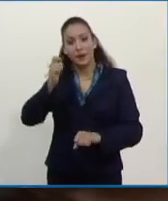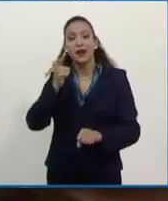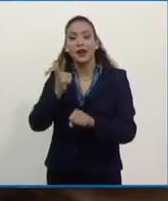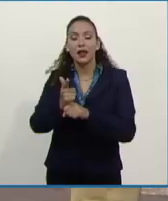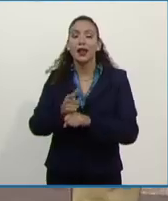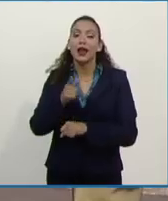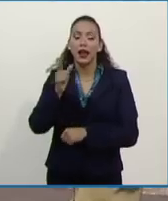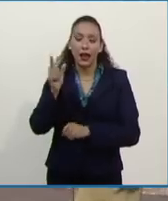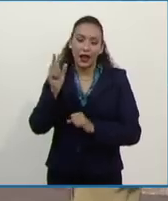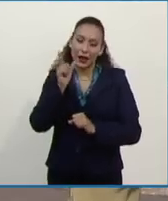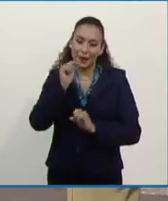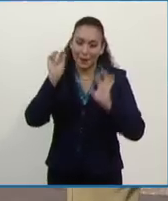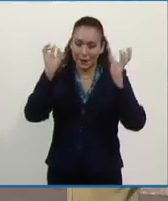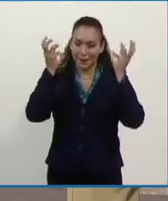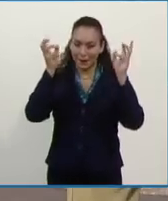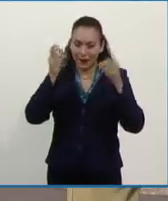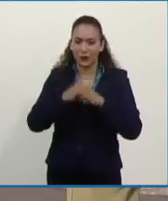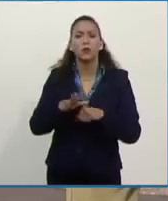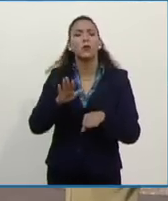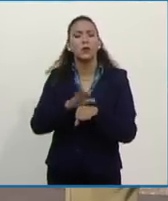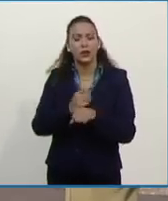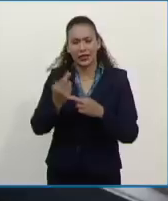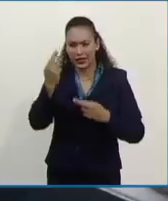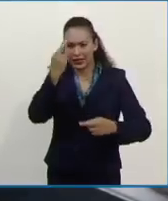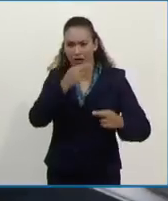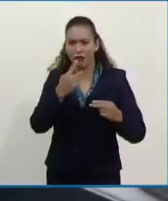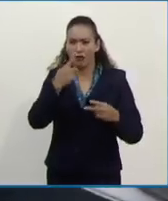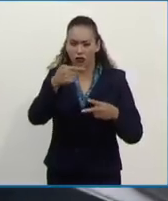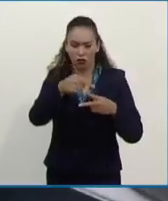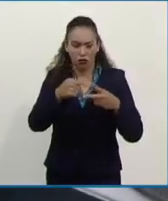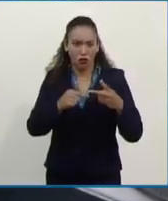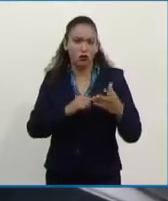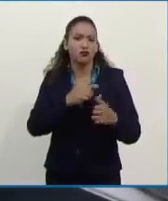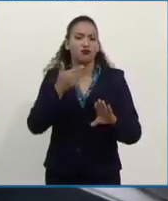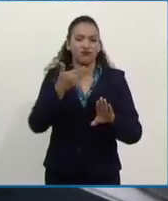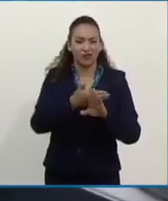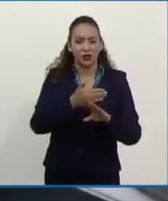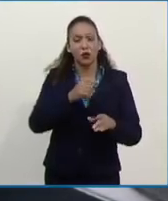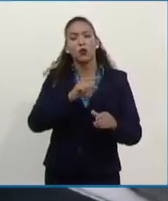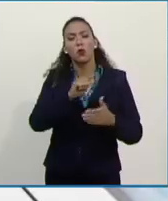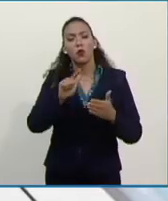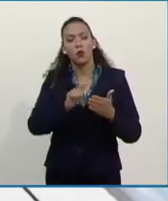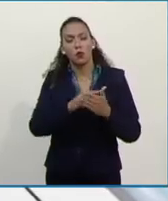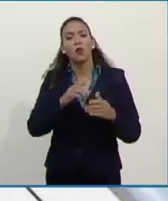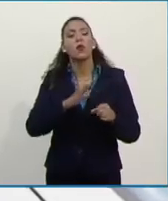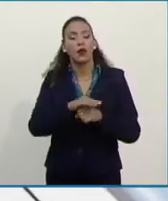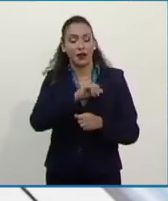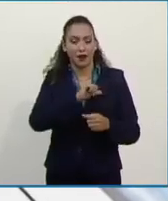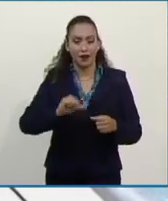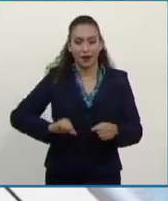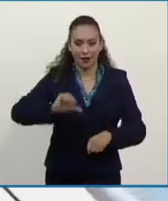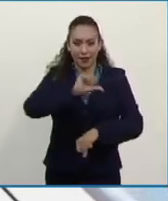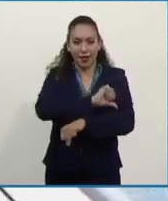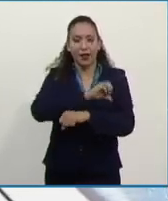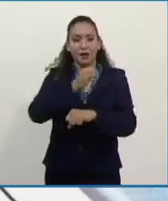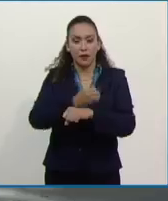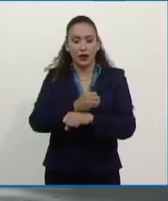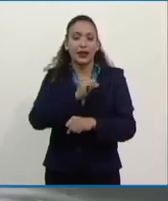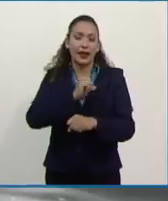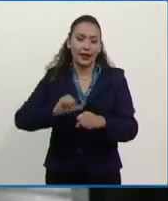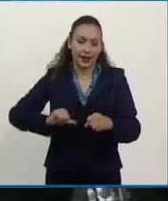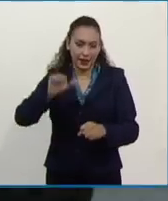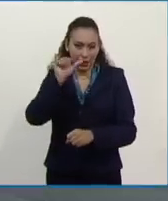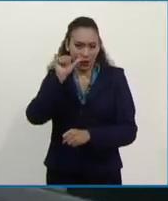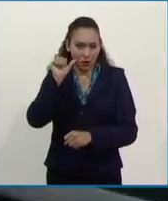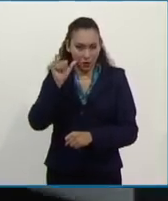México. Esto al resolver dos controversias constitucionales promovidas respectivamente por las alcaldías Álvaro Obregón y Benito Juárez